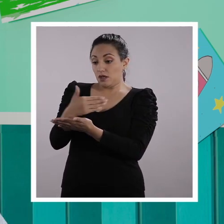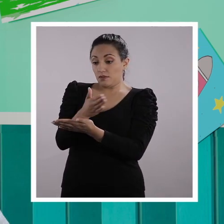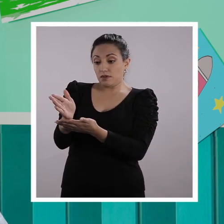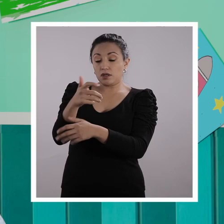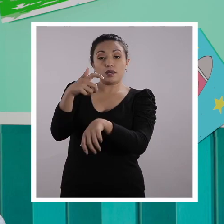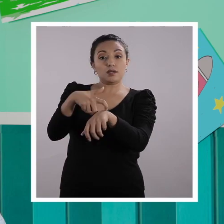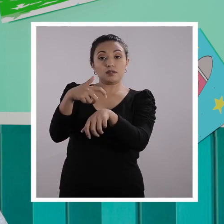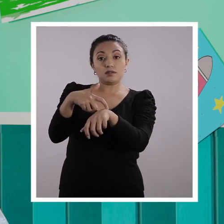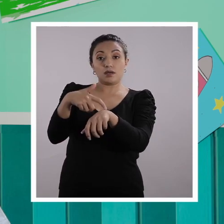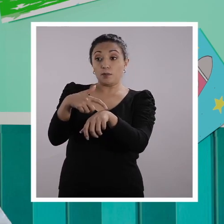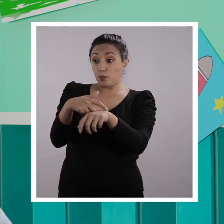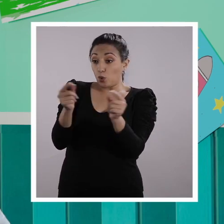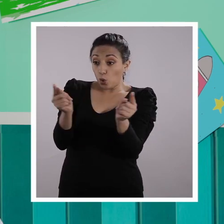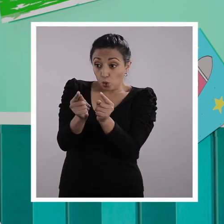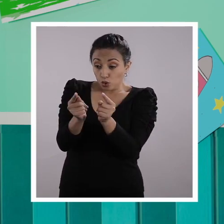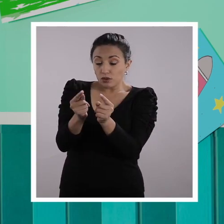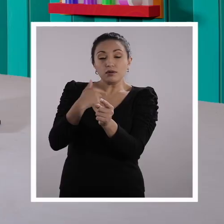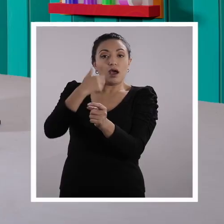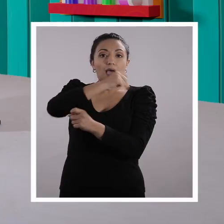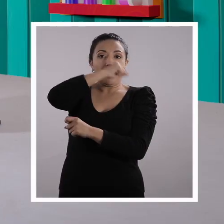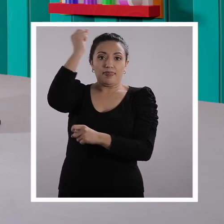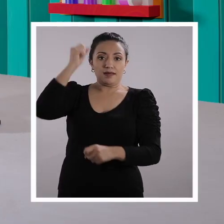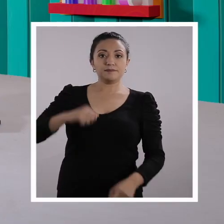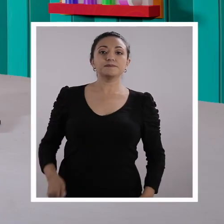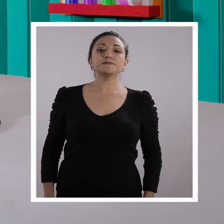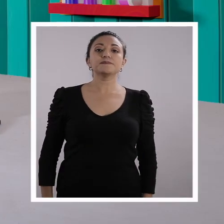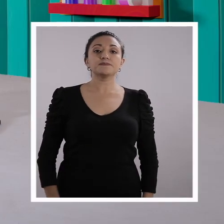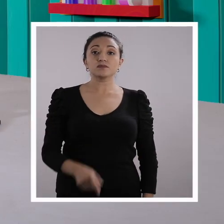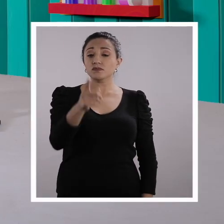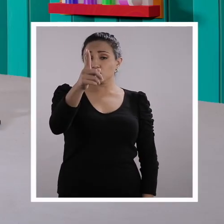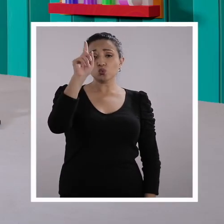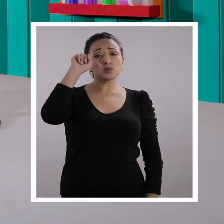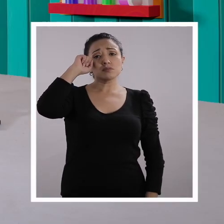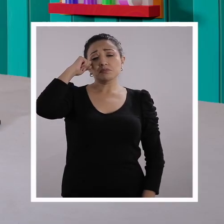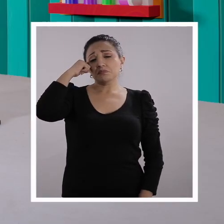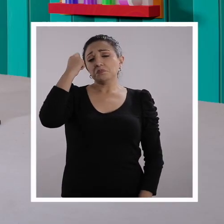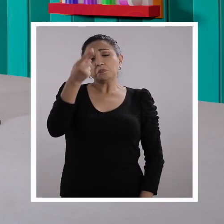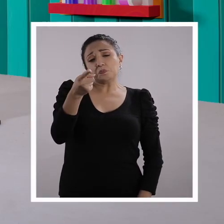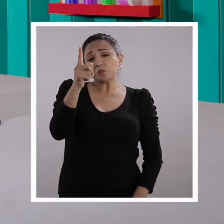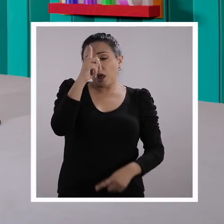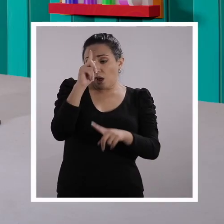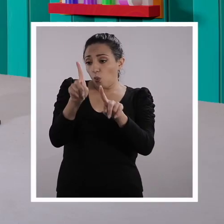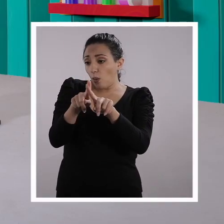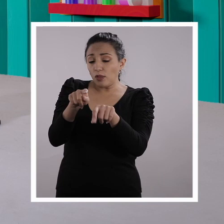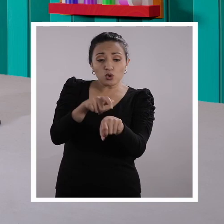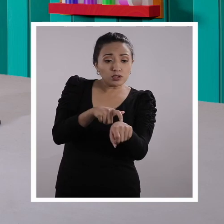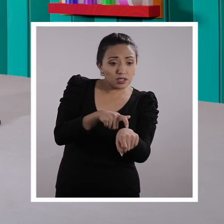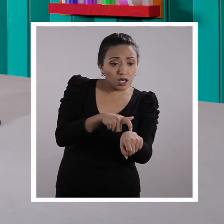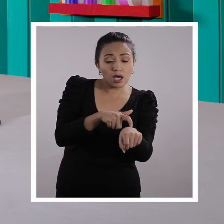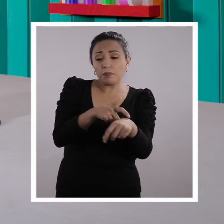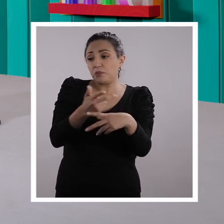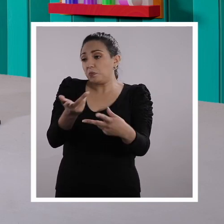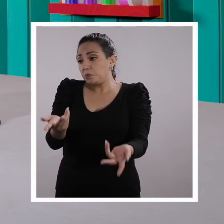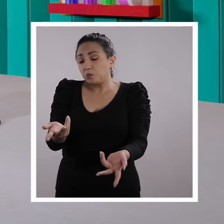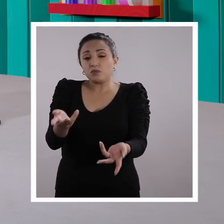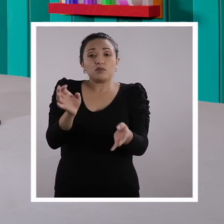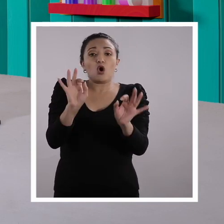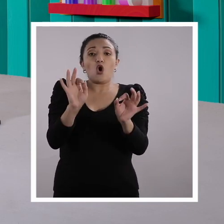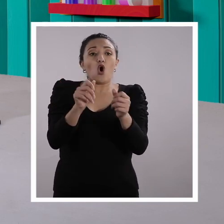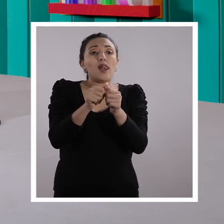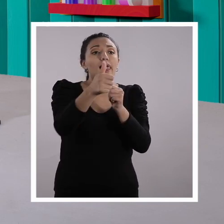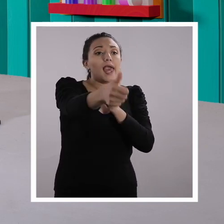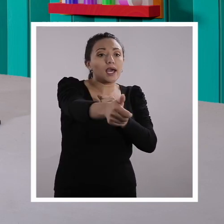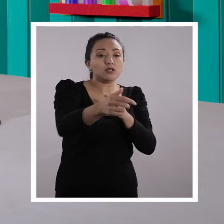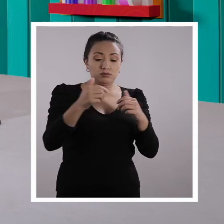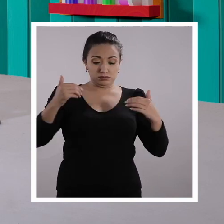y según el tiempo será el ganador will perfil ustedes pueden ponerse de acuerdo en las reglas y quieren hacerlo por tiempo o por él